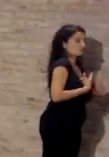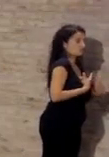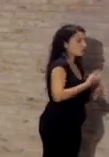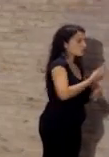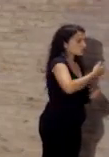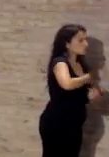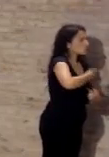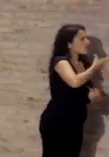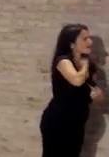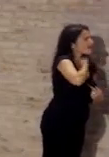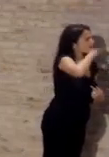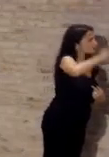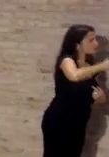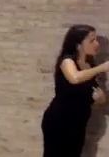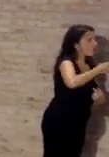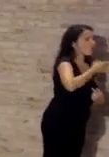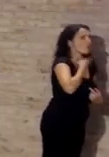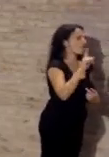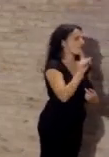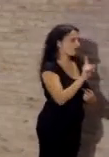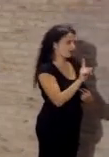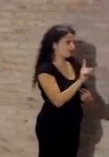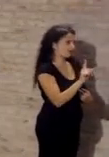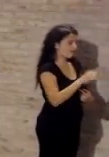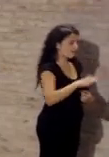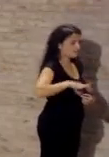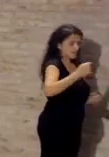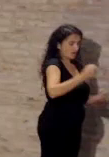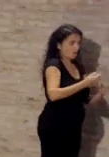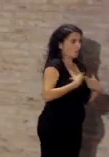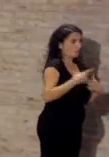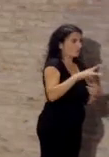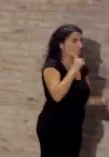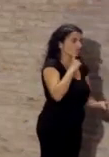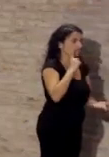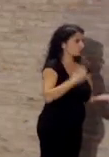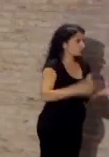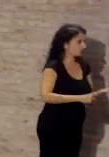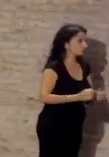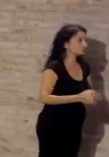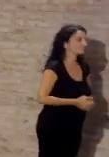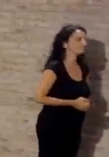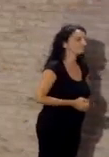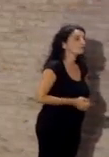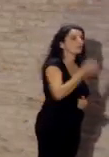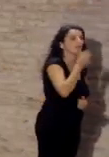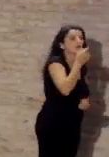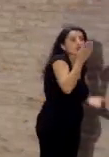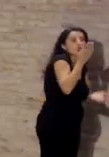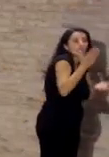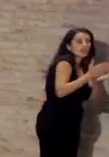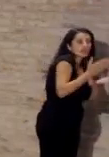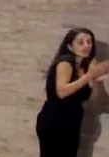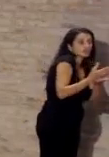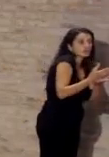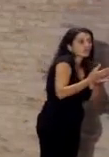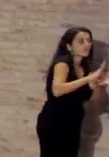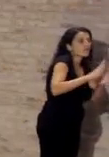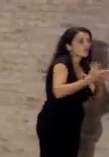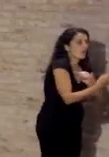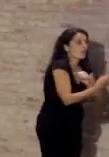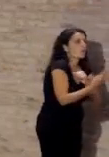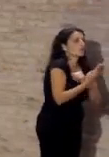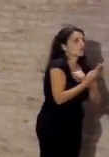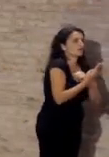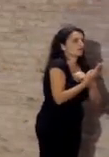no para nosotros Para nuestras vidas que derecho a saber cómo nos podemos cuidar en todo